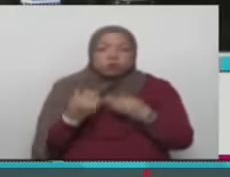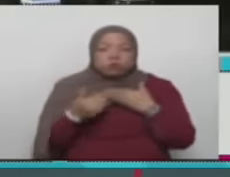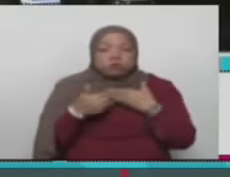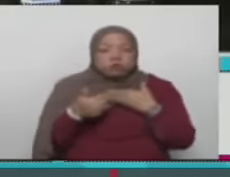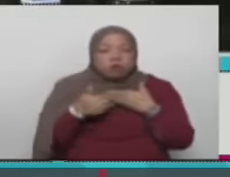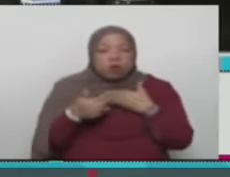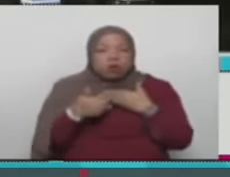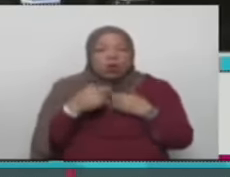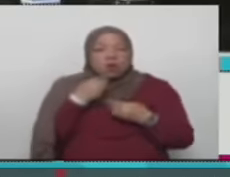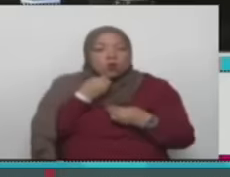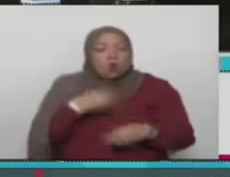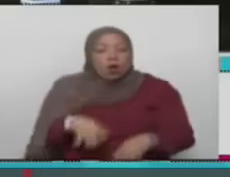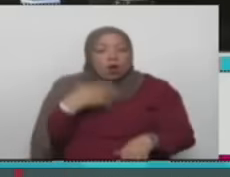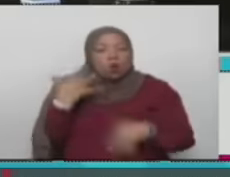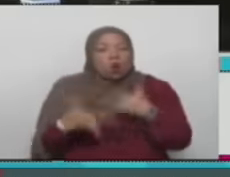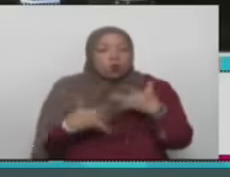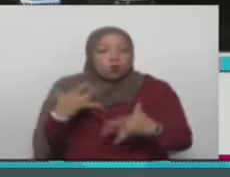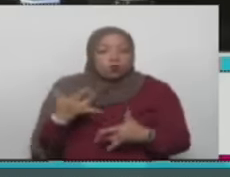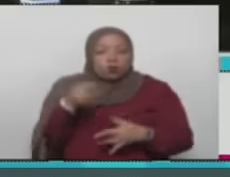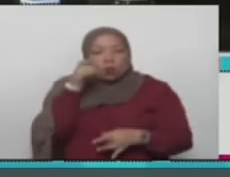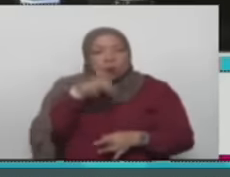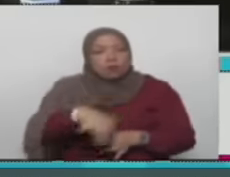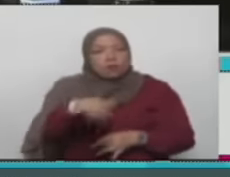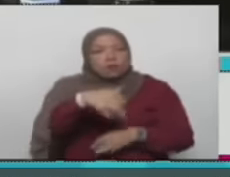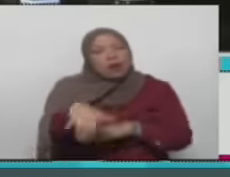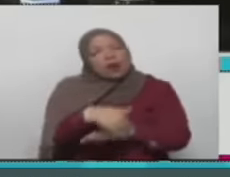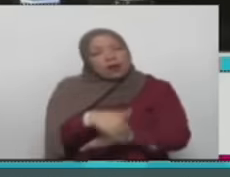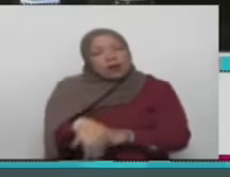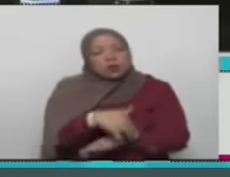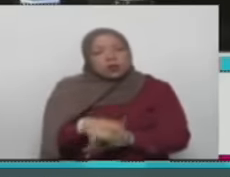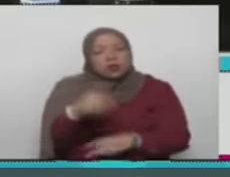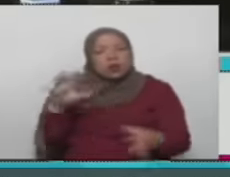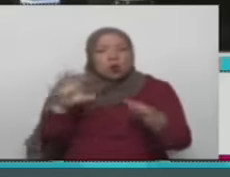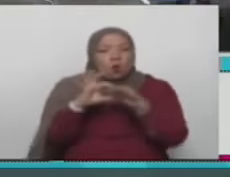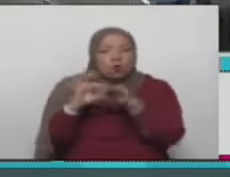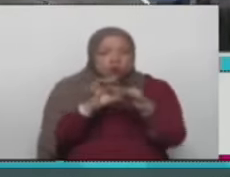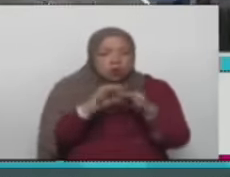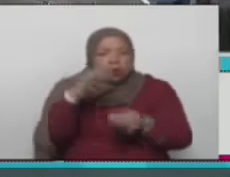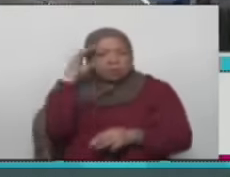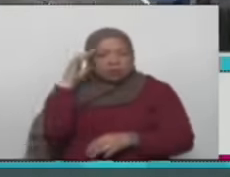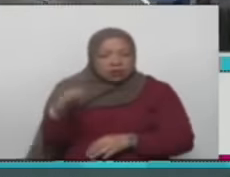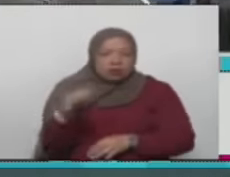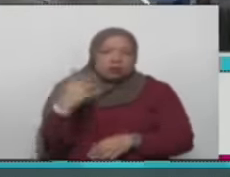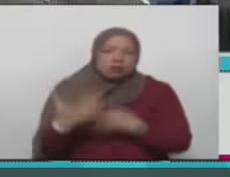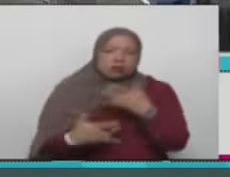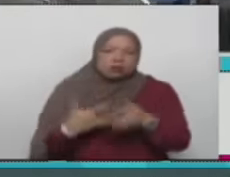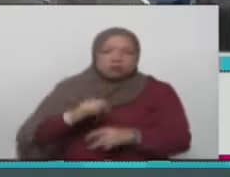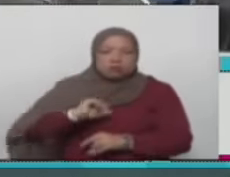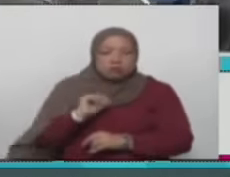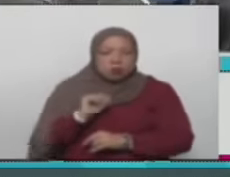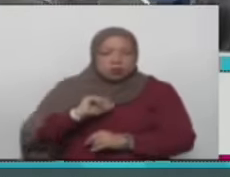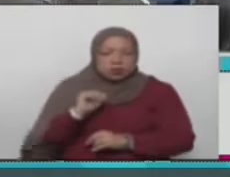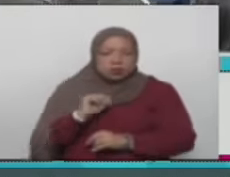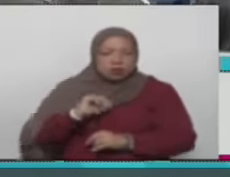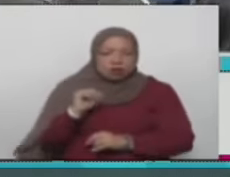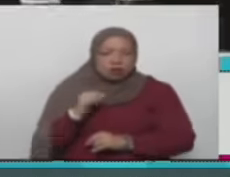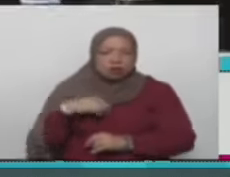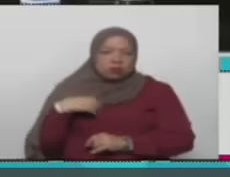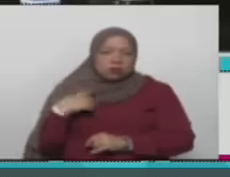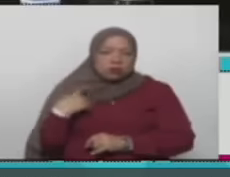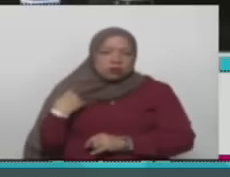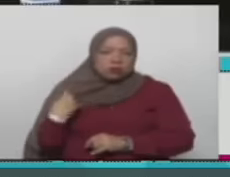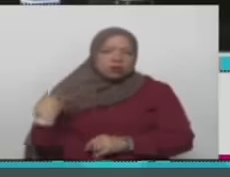se le derrota con el pueblo en la calle, con la unión cívico-militar, policial, y con